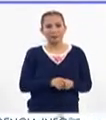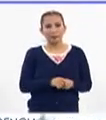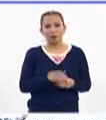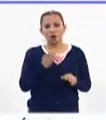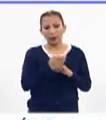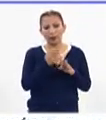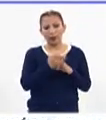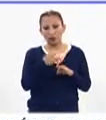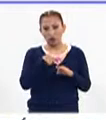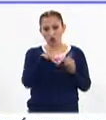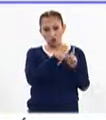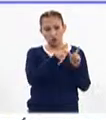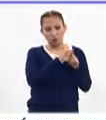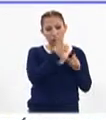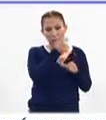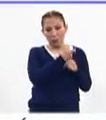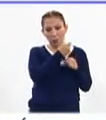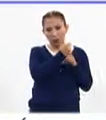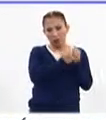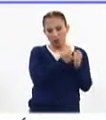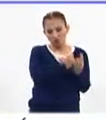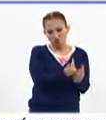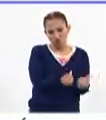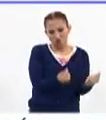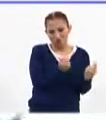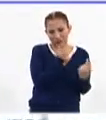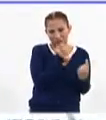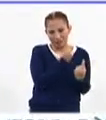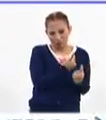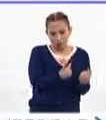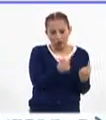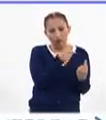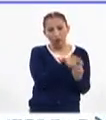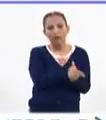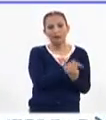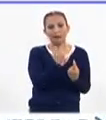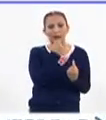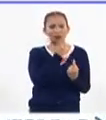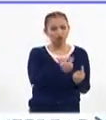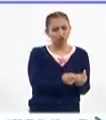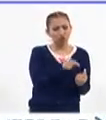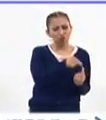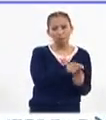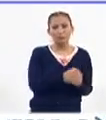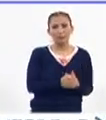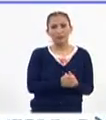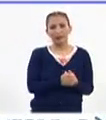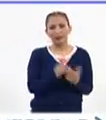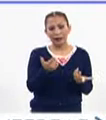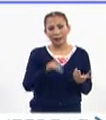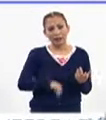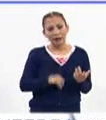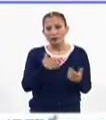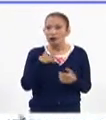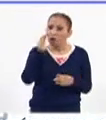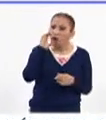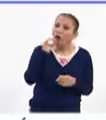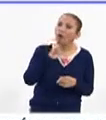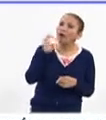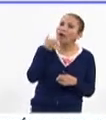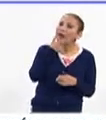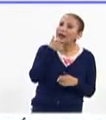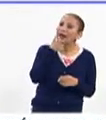estos momentos yo tengo un grupo de primer año y desde los que están chiquitos, pequeños, se interesan mucho por el